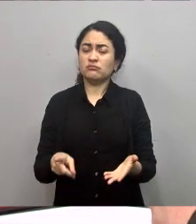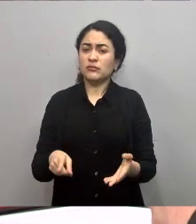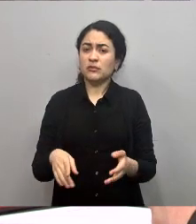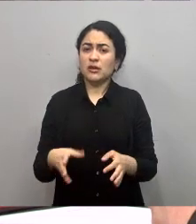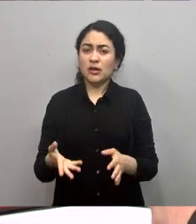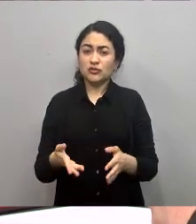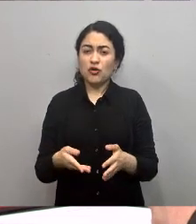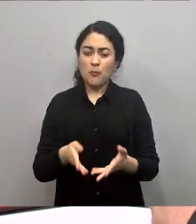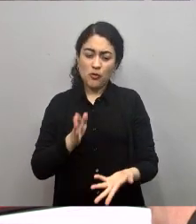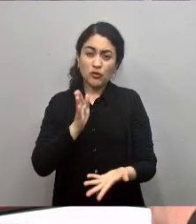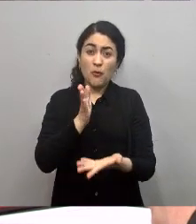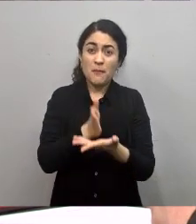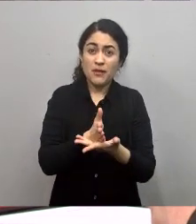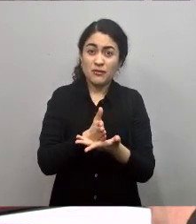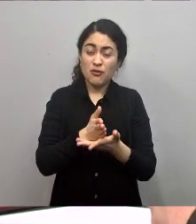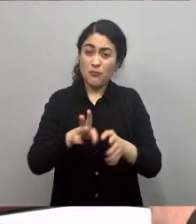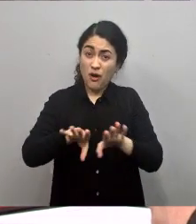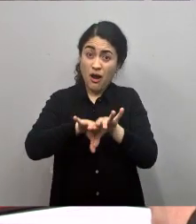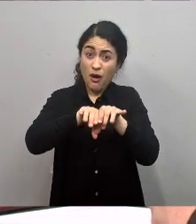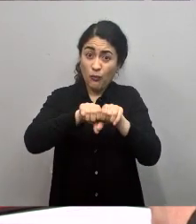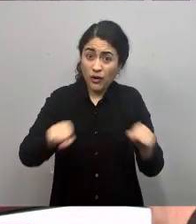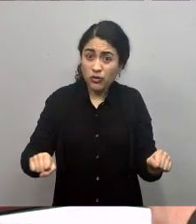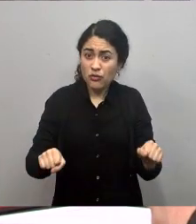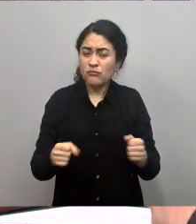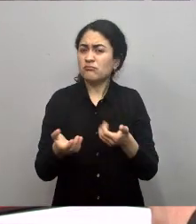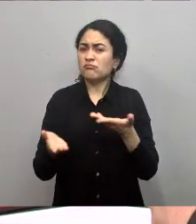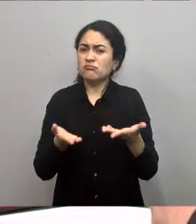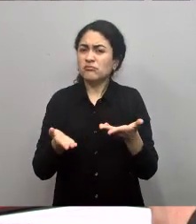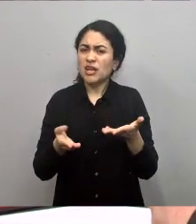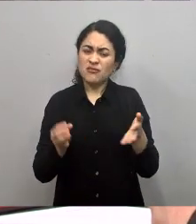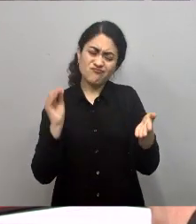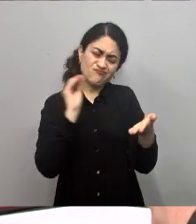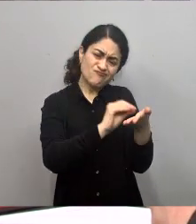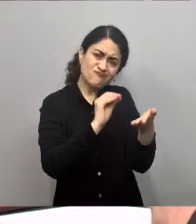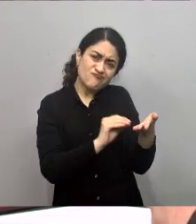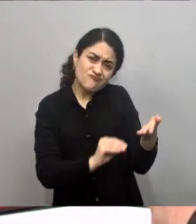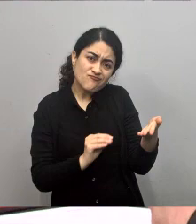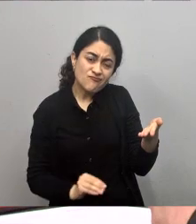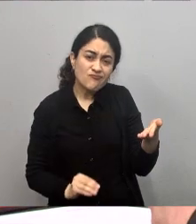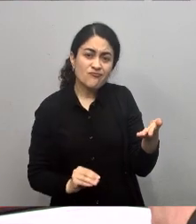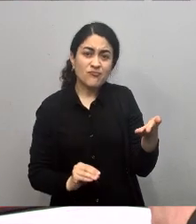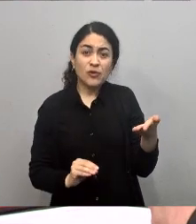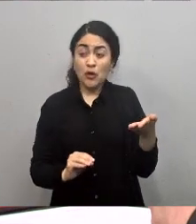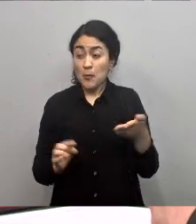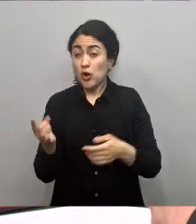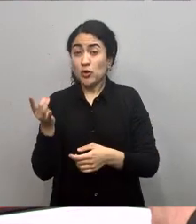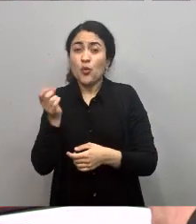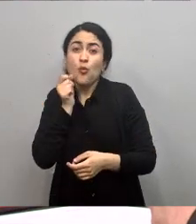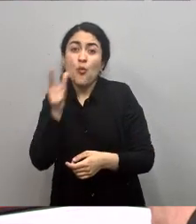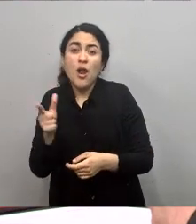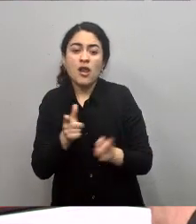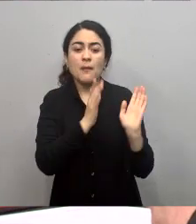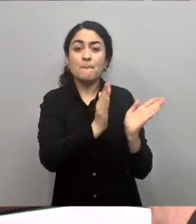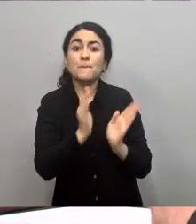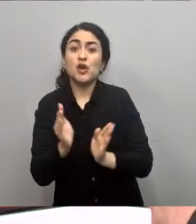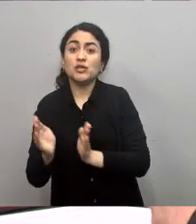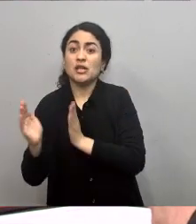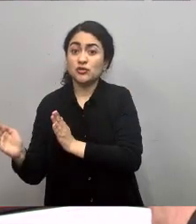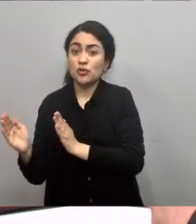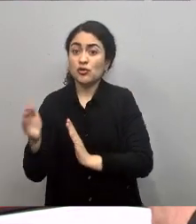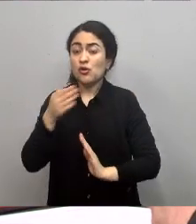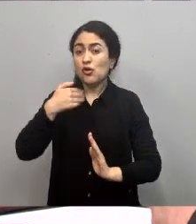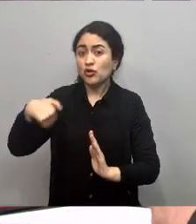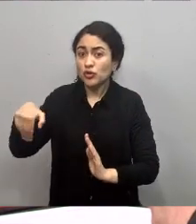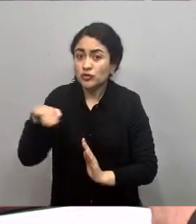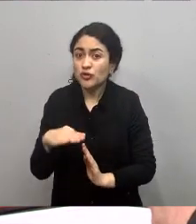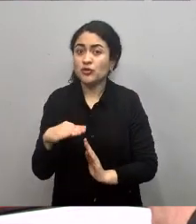convenios mandato, Bernardo, se establece no solamente cuáles van a ser los procesos en virtud del cual